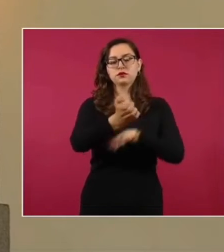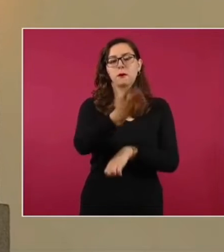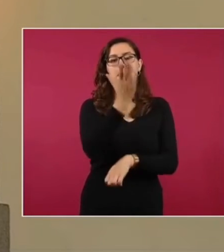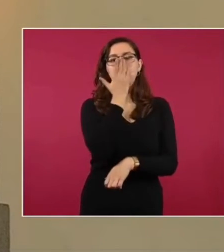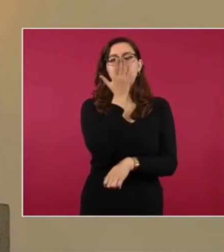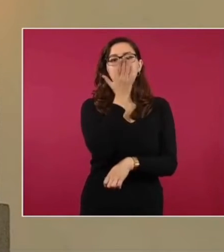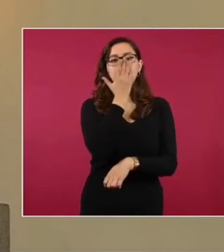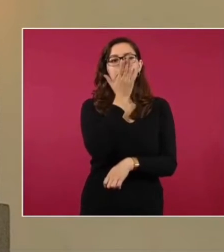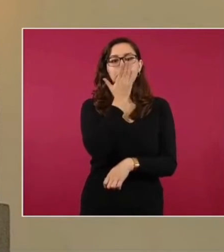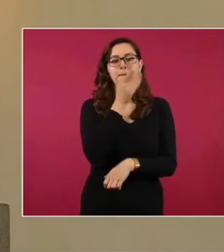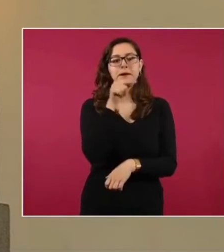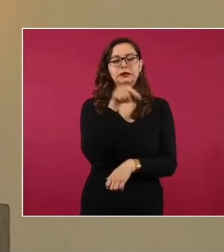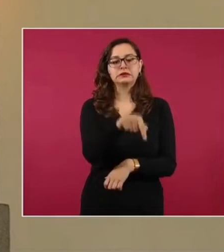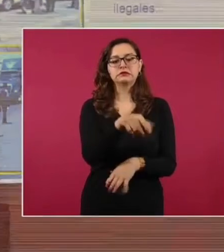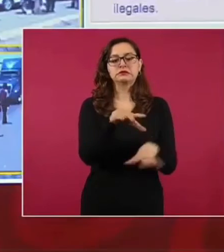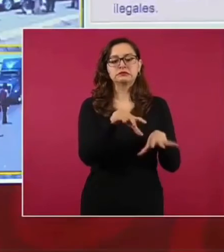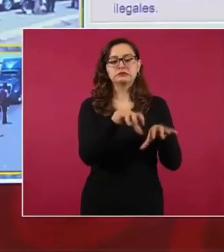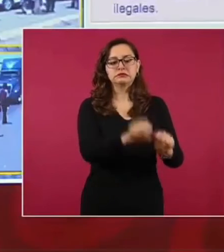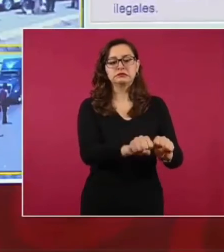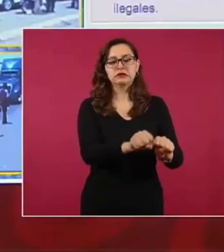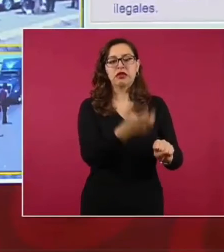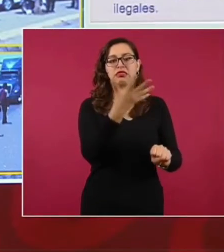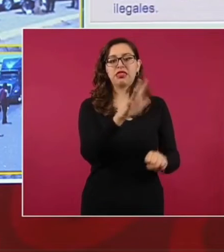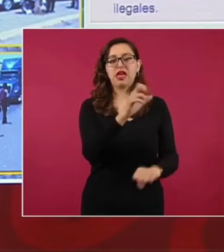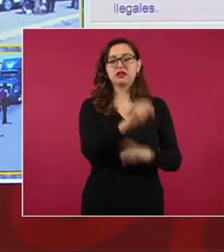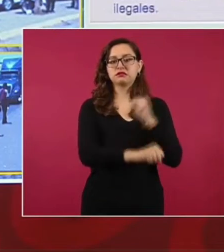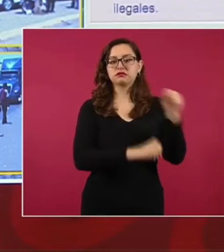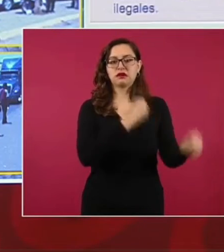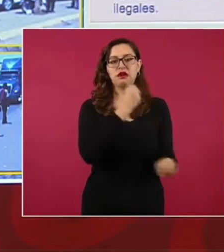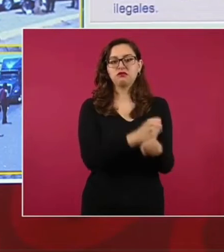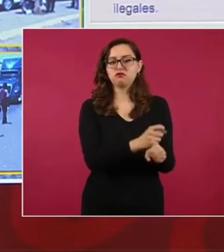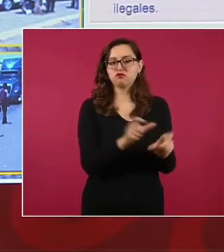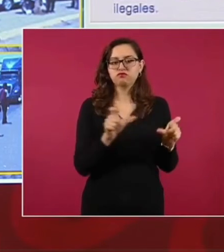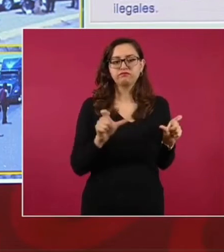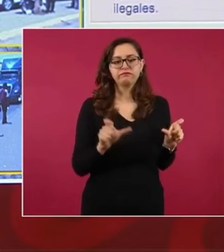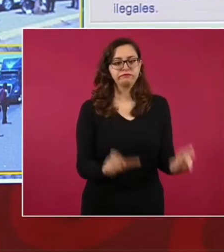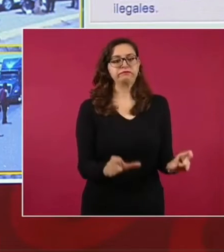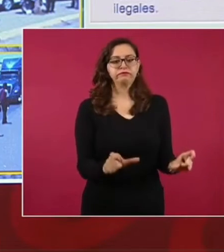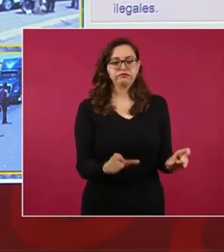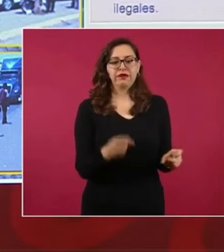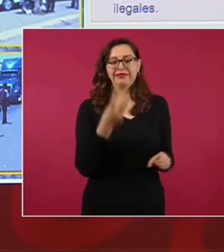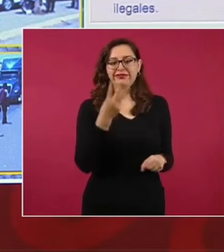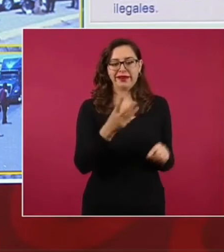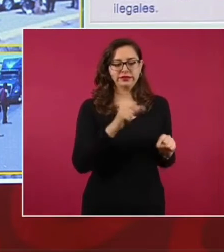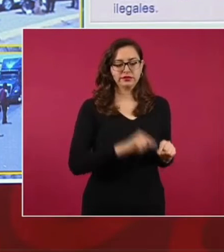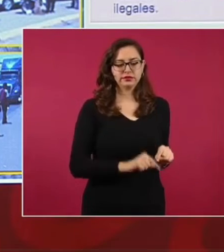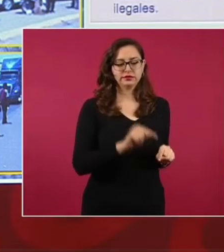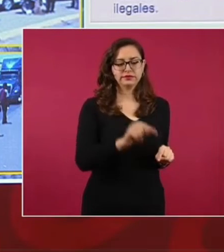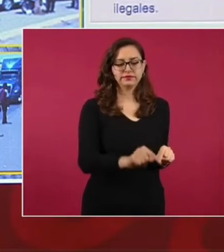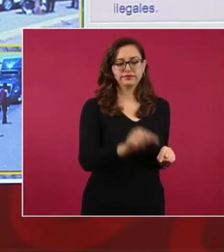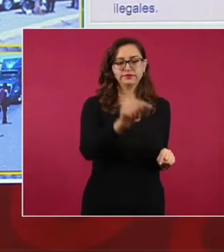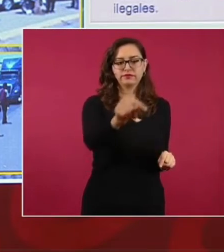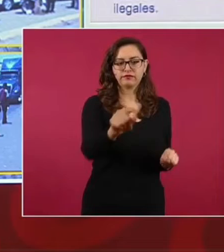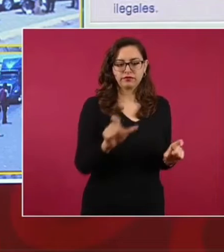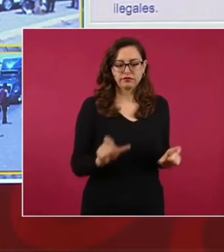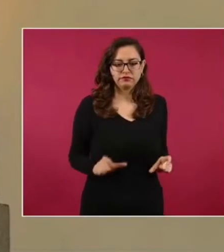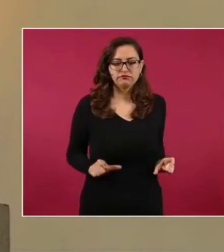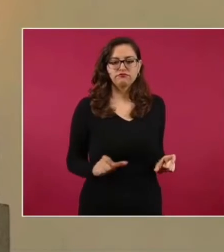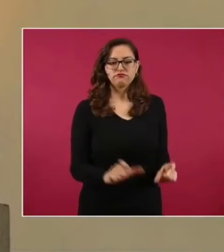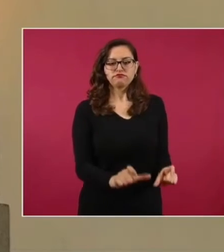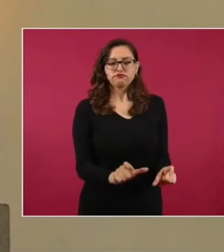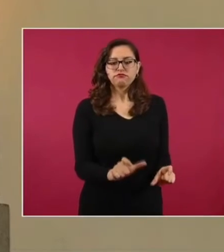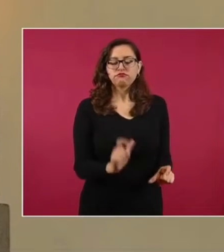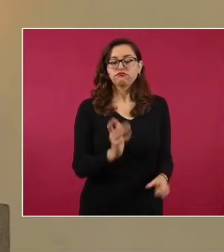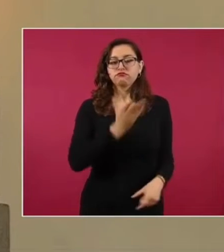Sonora, tras 10 años de bloqueos en 3 puntos ubicados en Bican y